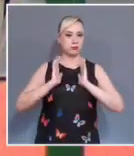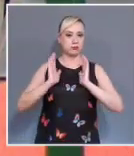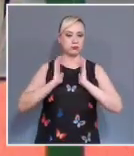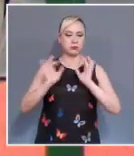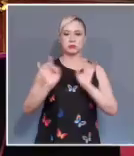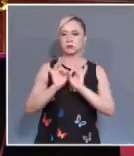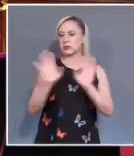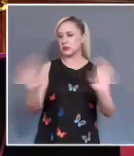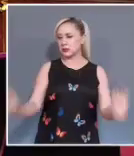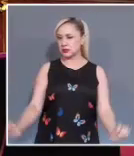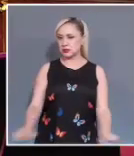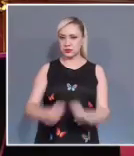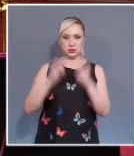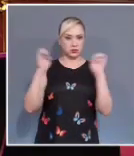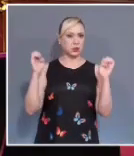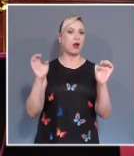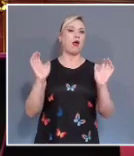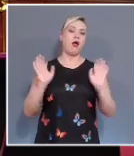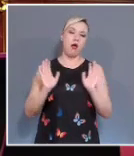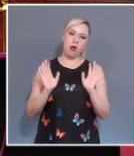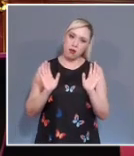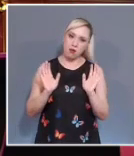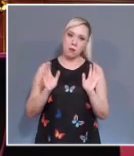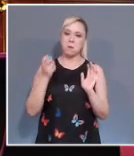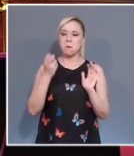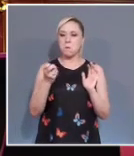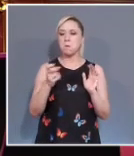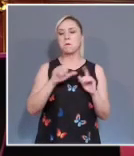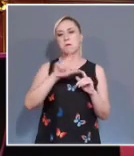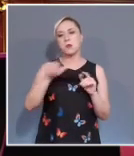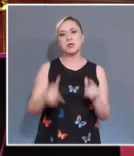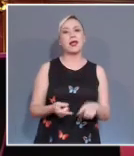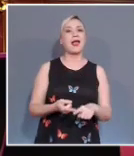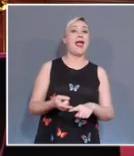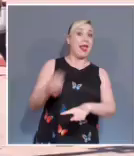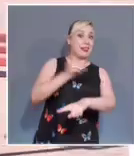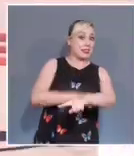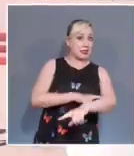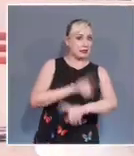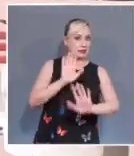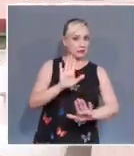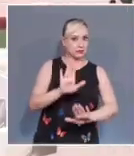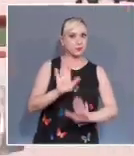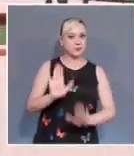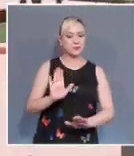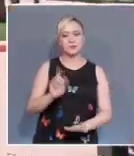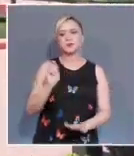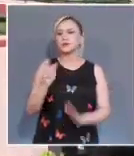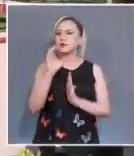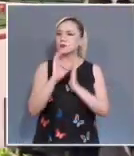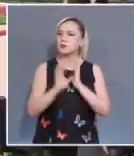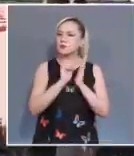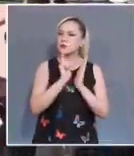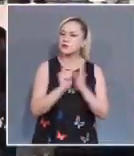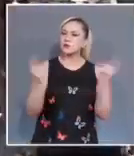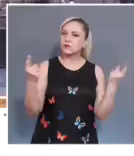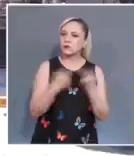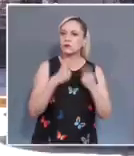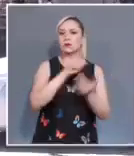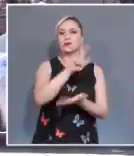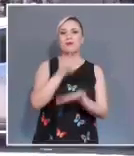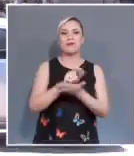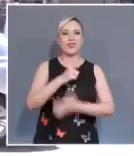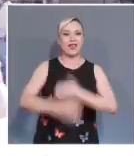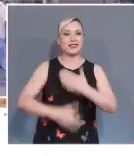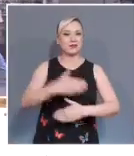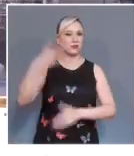pública. Previamente, en esta sesión, el Pleno resolvió las acciones de inconstitucionalidad contra disposiciones de la Ley de Archivos de Yucatán. Entre